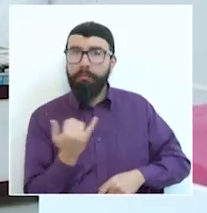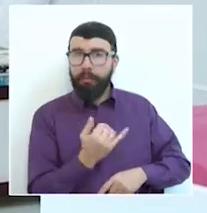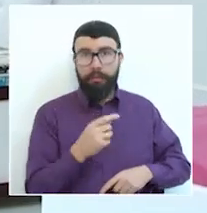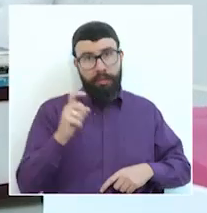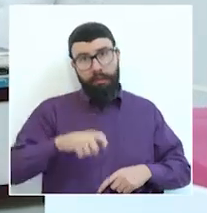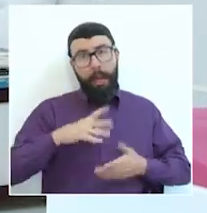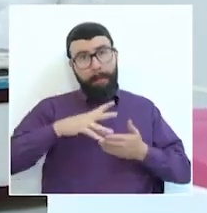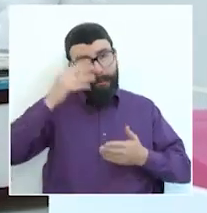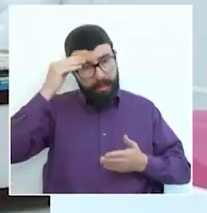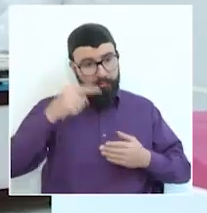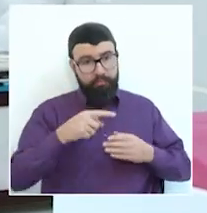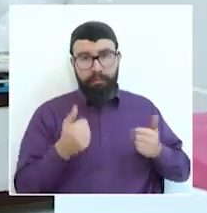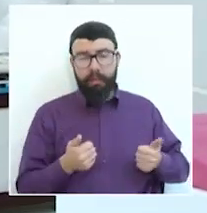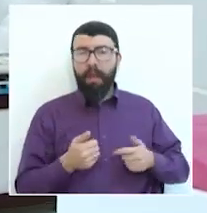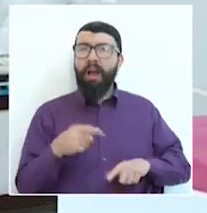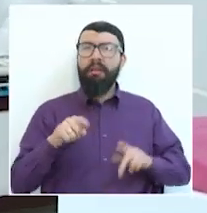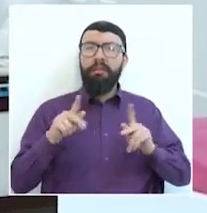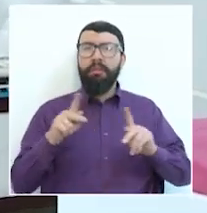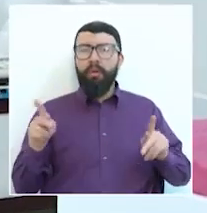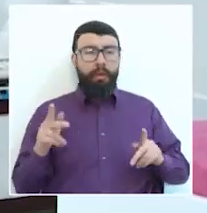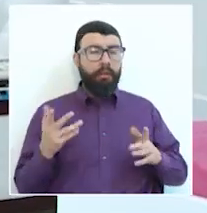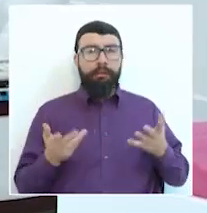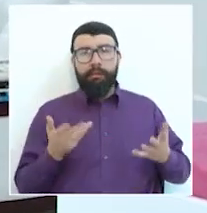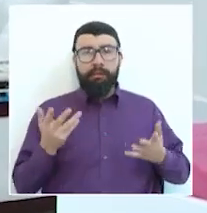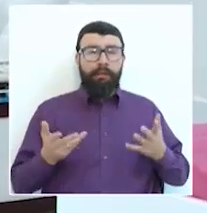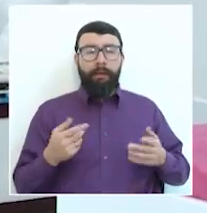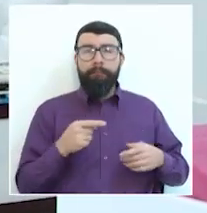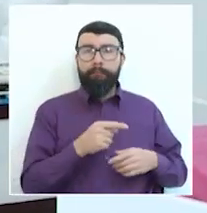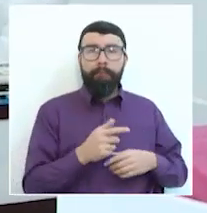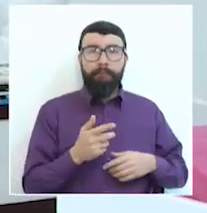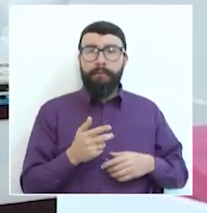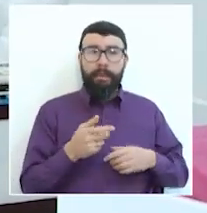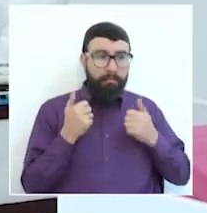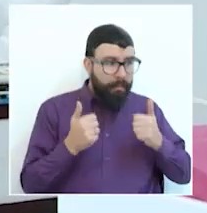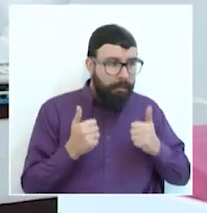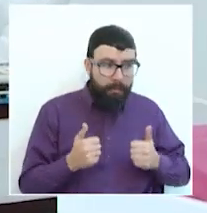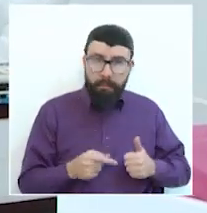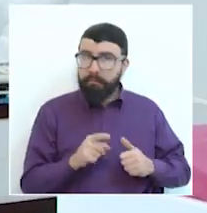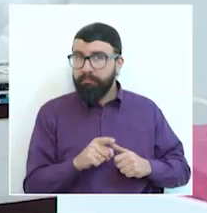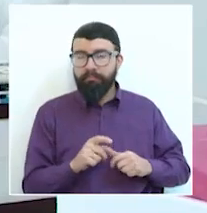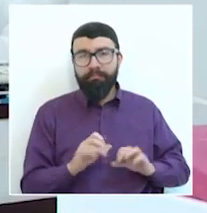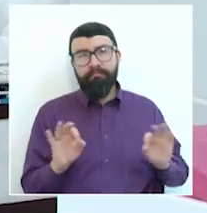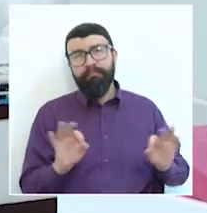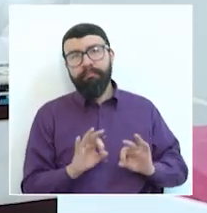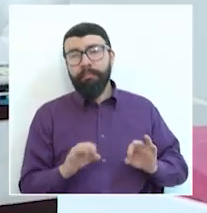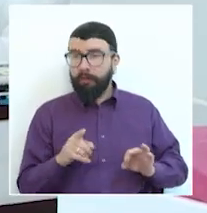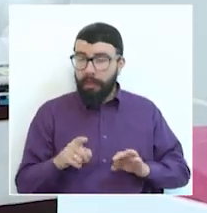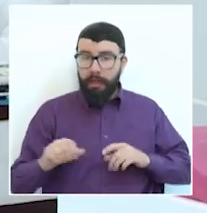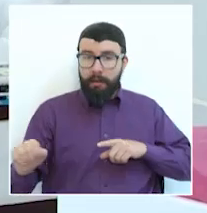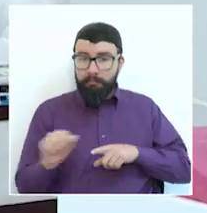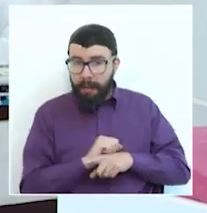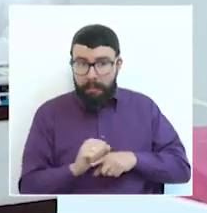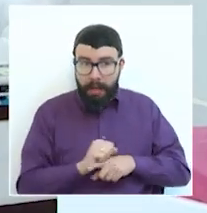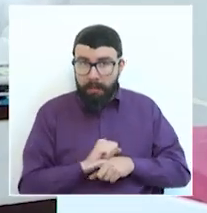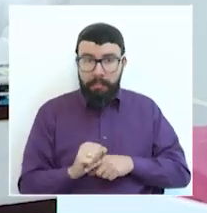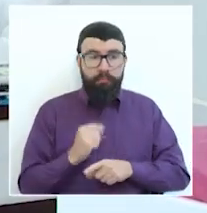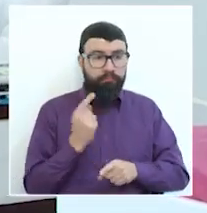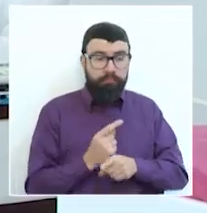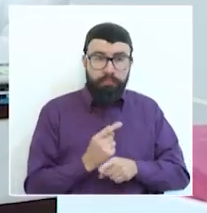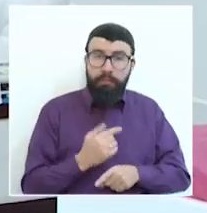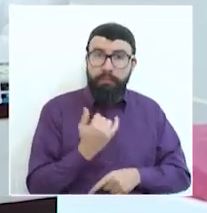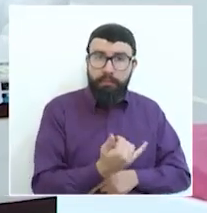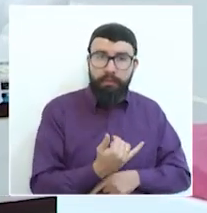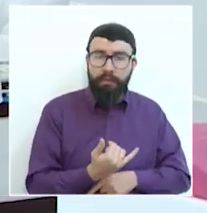de lo básico muchas veces la gente lo hace, pues no lo hace tan bien. Está ese movimiento, y luego